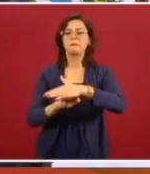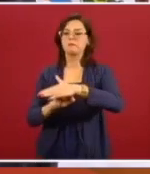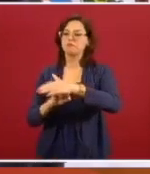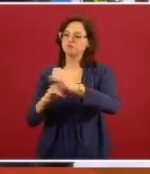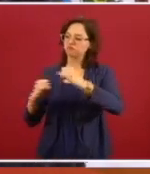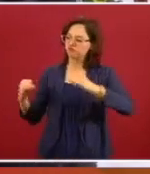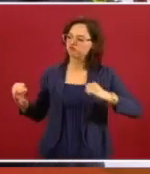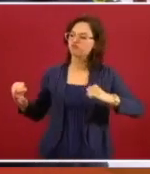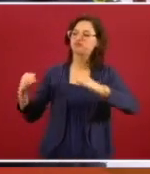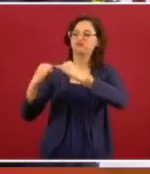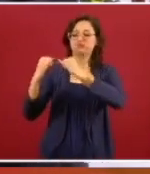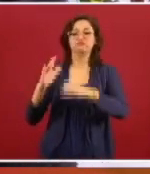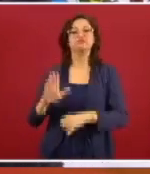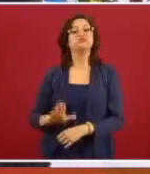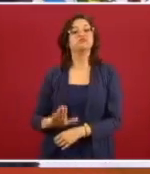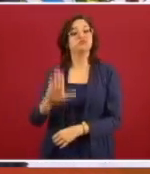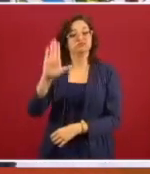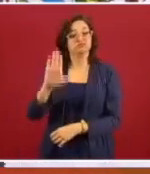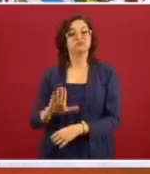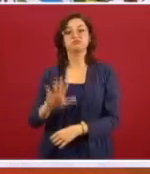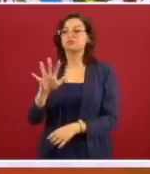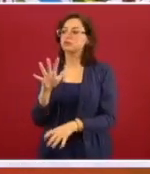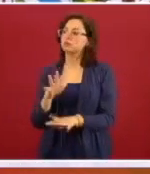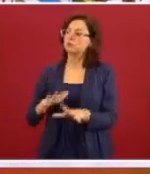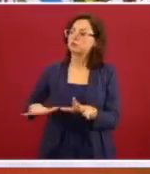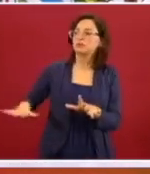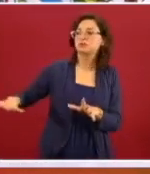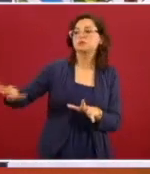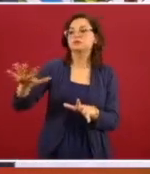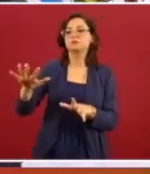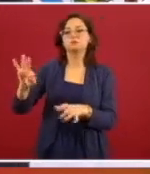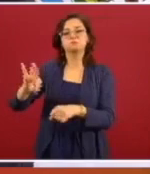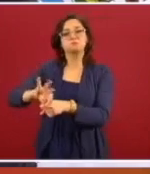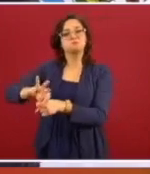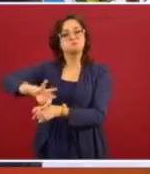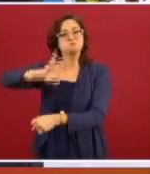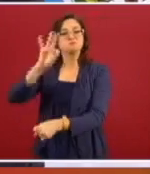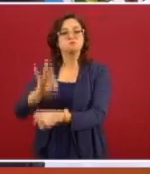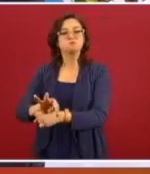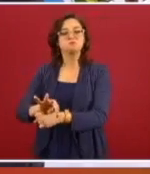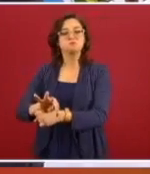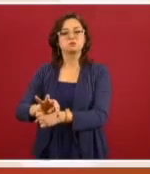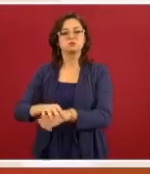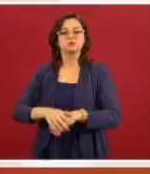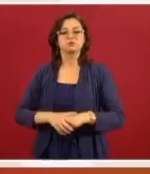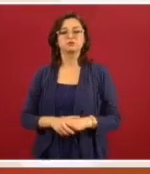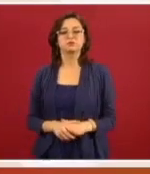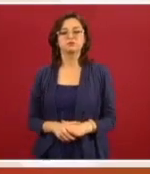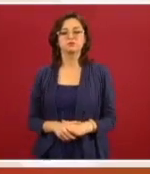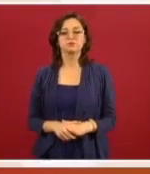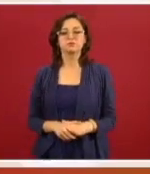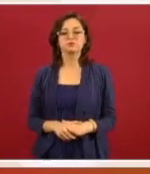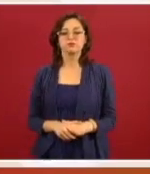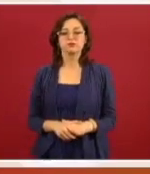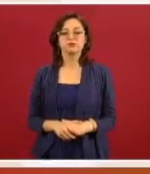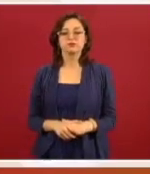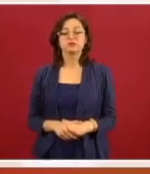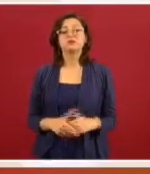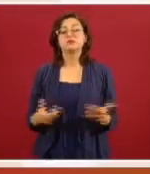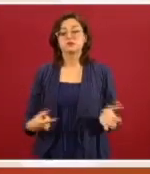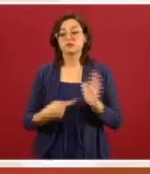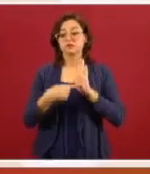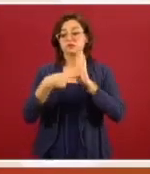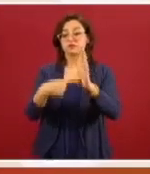institución de seguridad social del país. Les comparto un